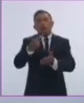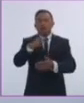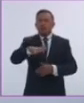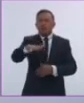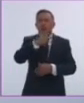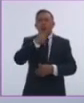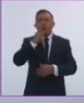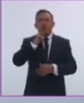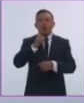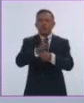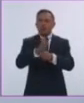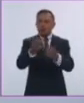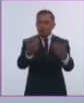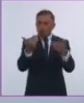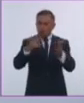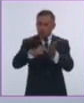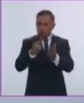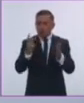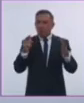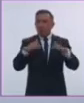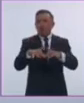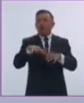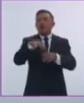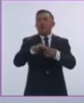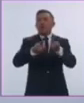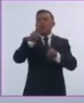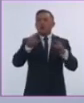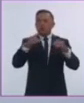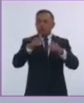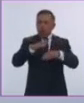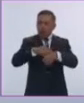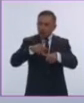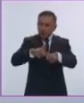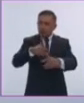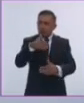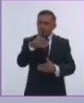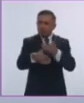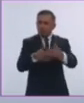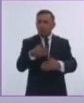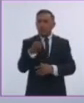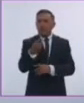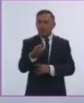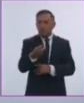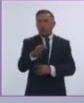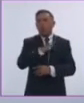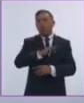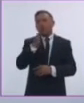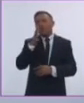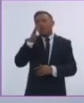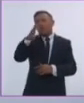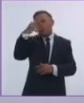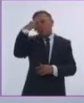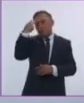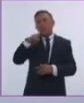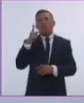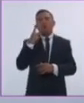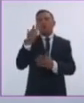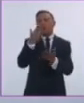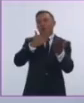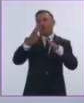construyendo la historia de nuestra democracia y con ello contribuyamos a forjar el futuro político de nuestra nación